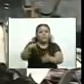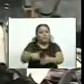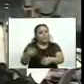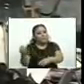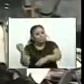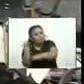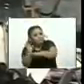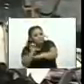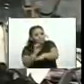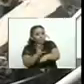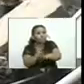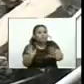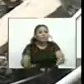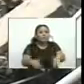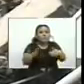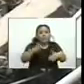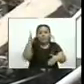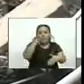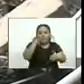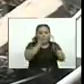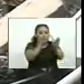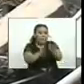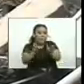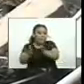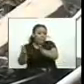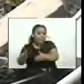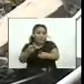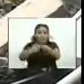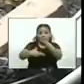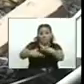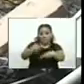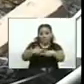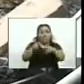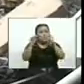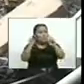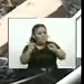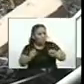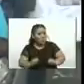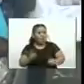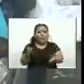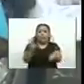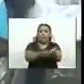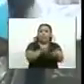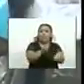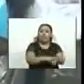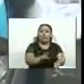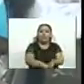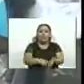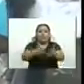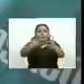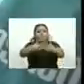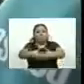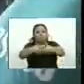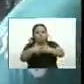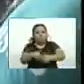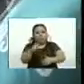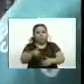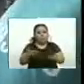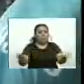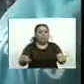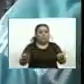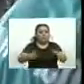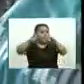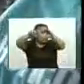orientarán la gestión de residuos y reciclaje. Además, los faculta para contratar empresas que puedan realizar esa acción.